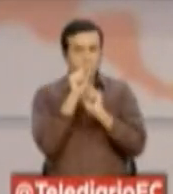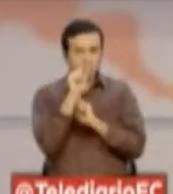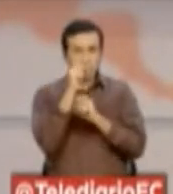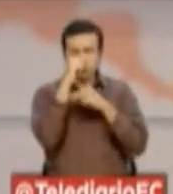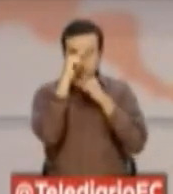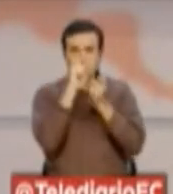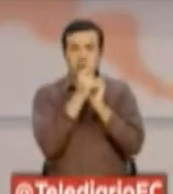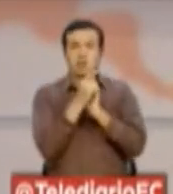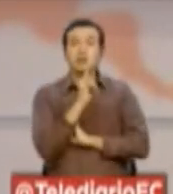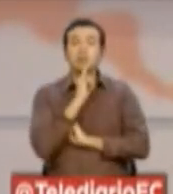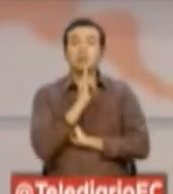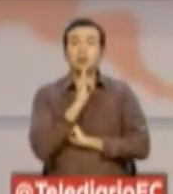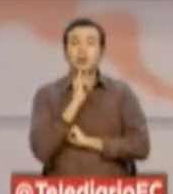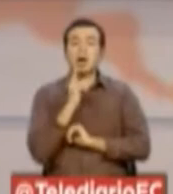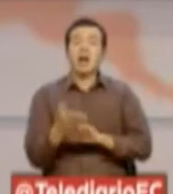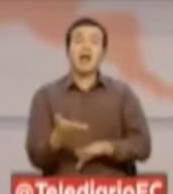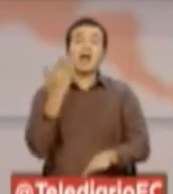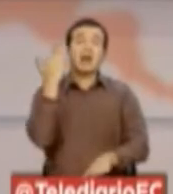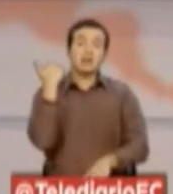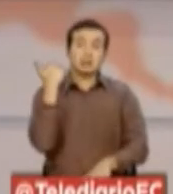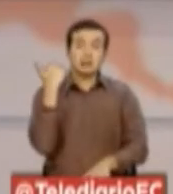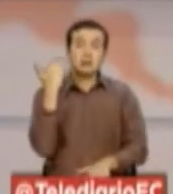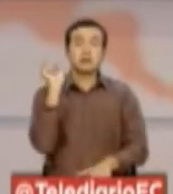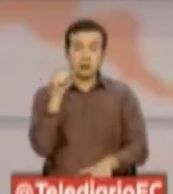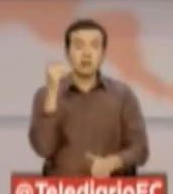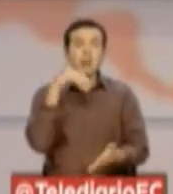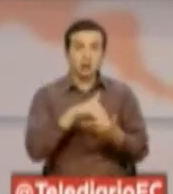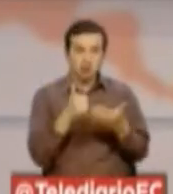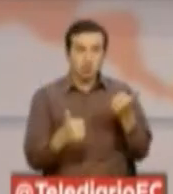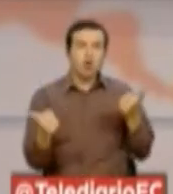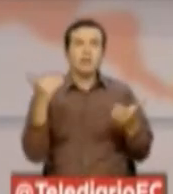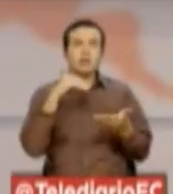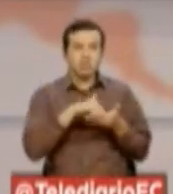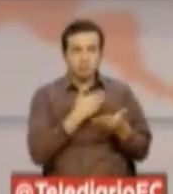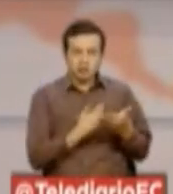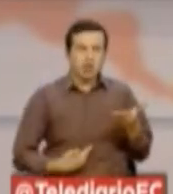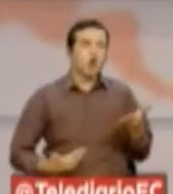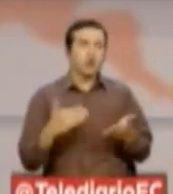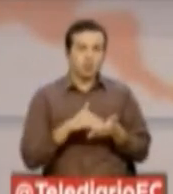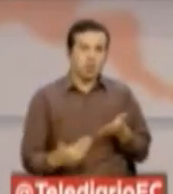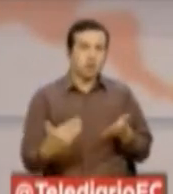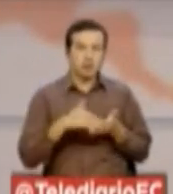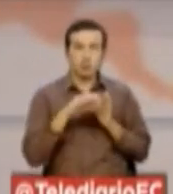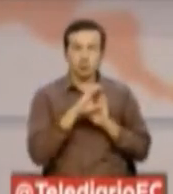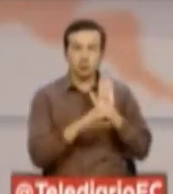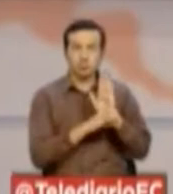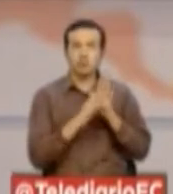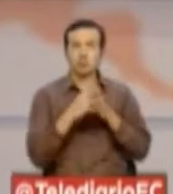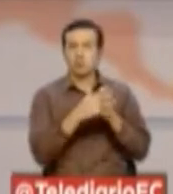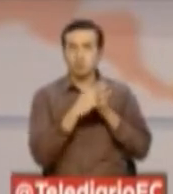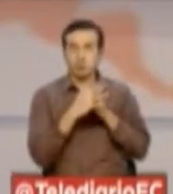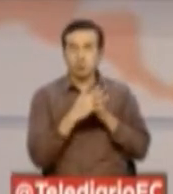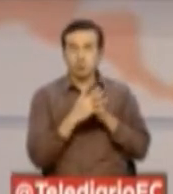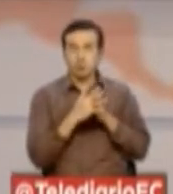que en eeuu había la norma de reelección indefinida así era la construcción norteamericana y una